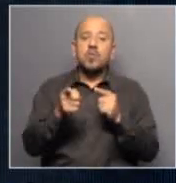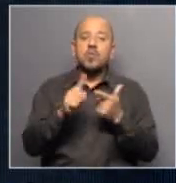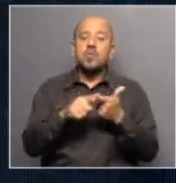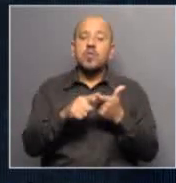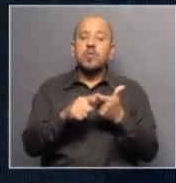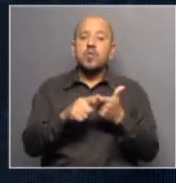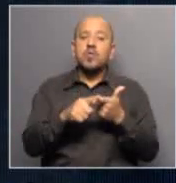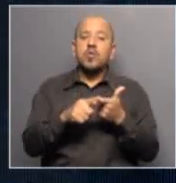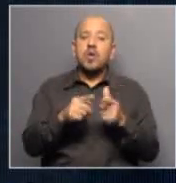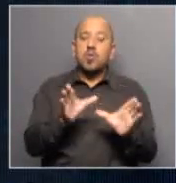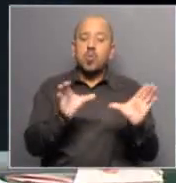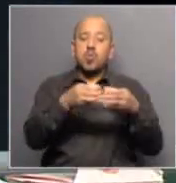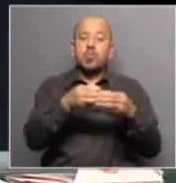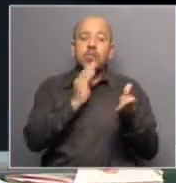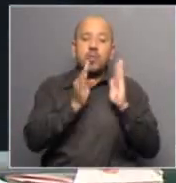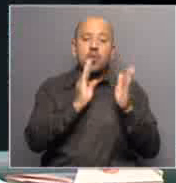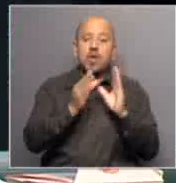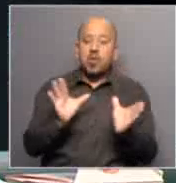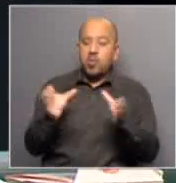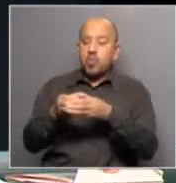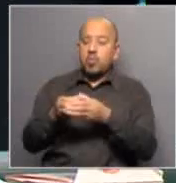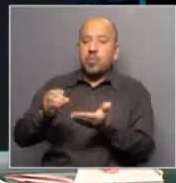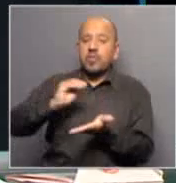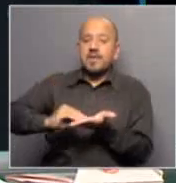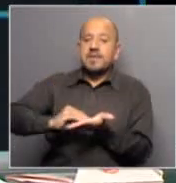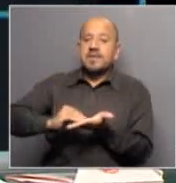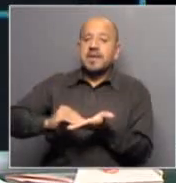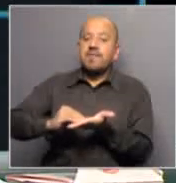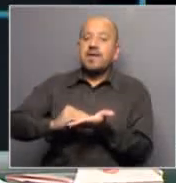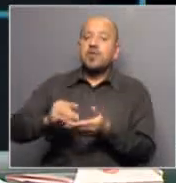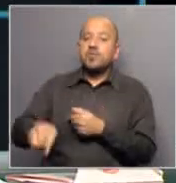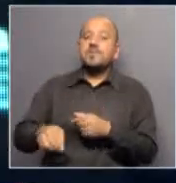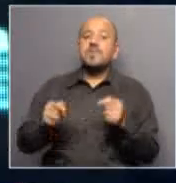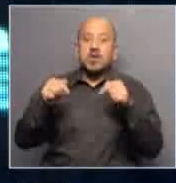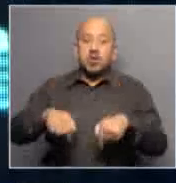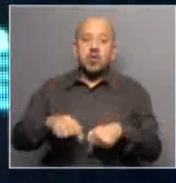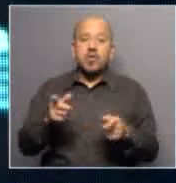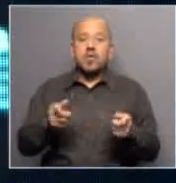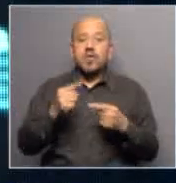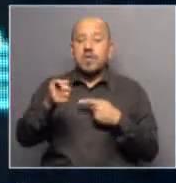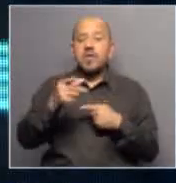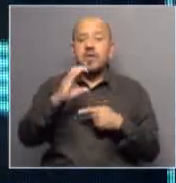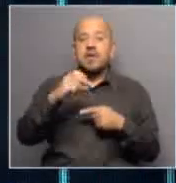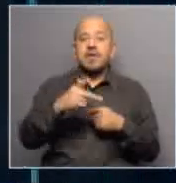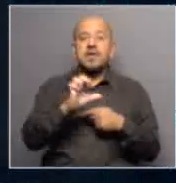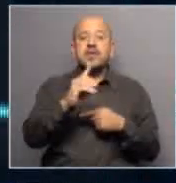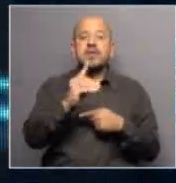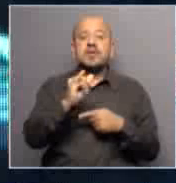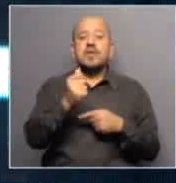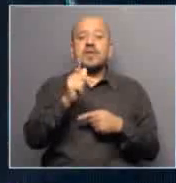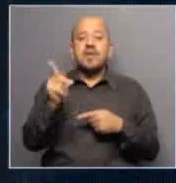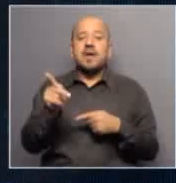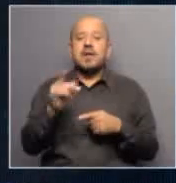en los bufetes de contadores, de escribanos que han tirado la bronca. Y hoy en día escuchamos a Chedía que dice lo que pasa es que